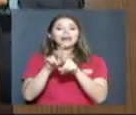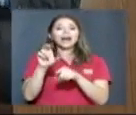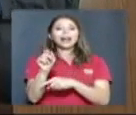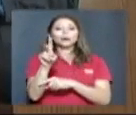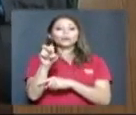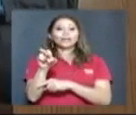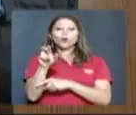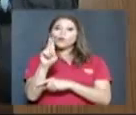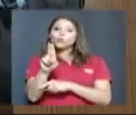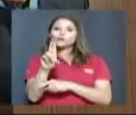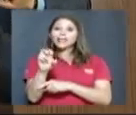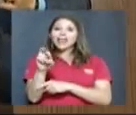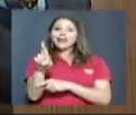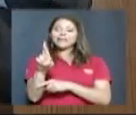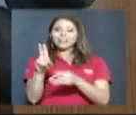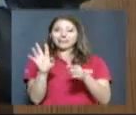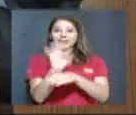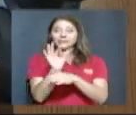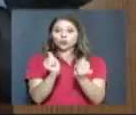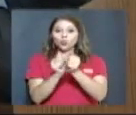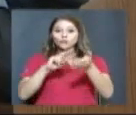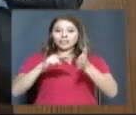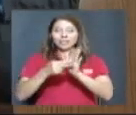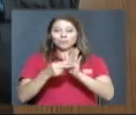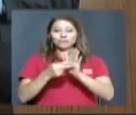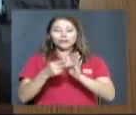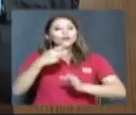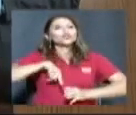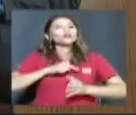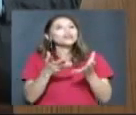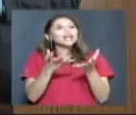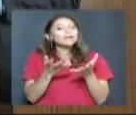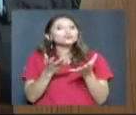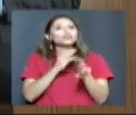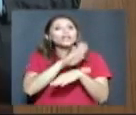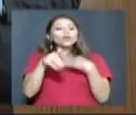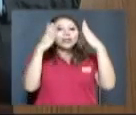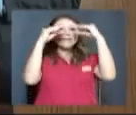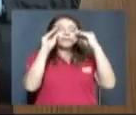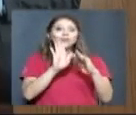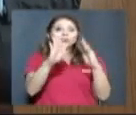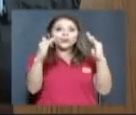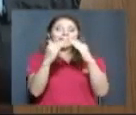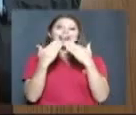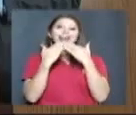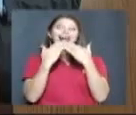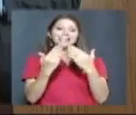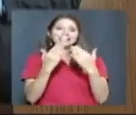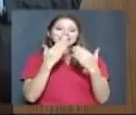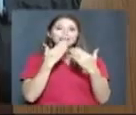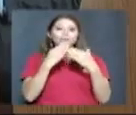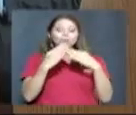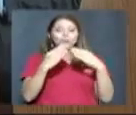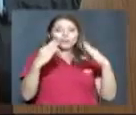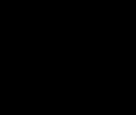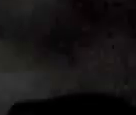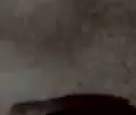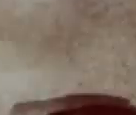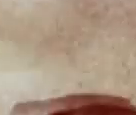Sentido, la posibilidad de tener toda esa información en su casa. Muchas gracias y que tengan un muy buen día.